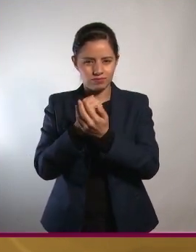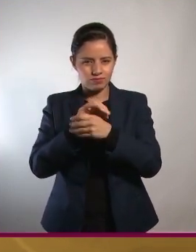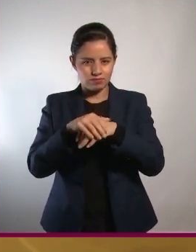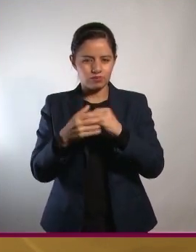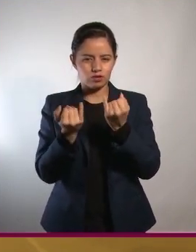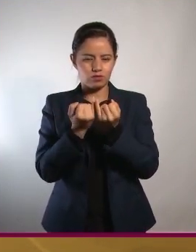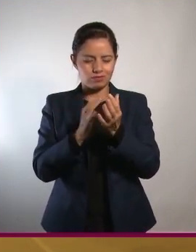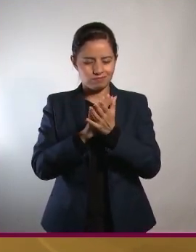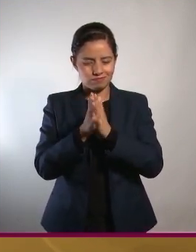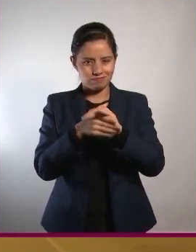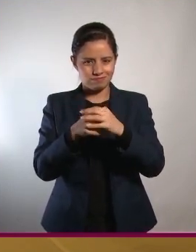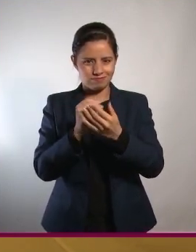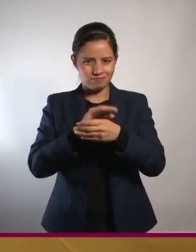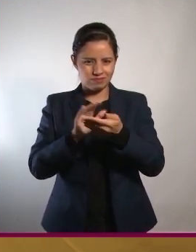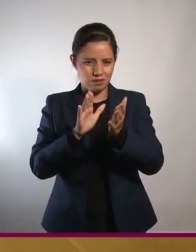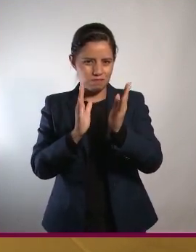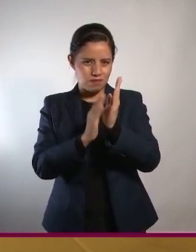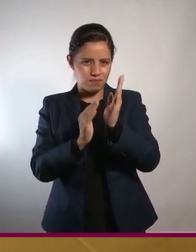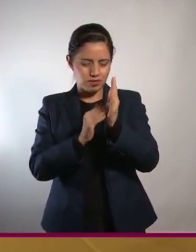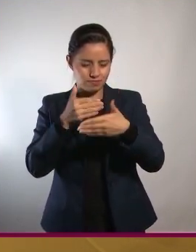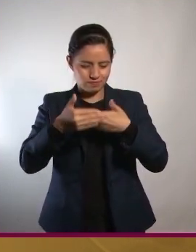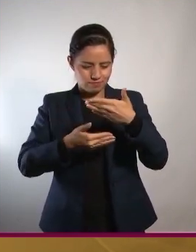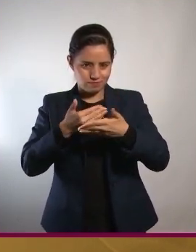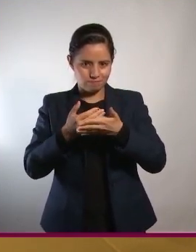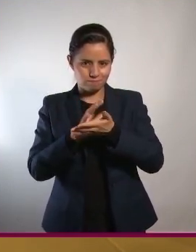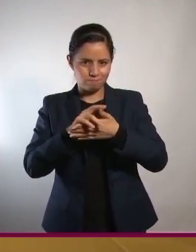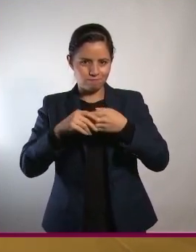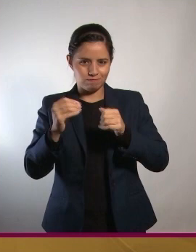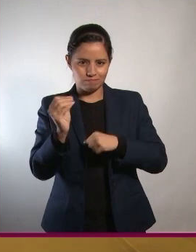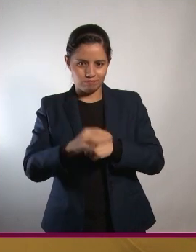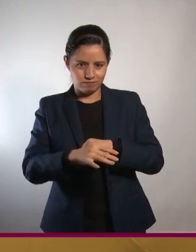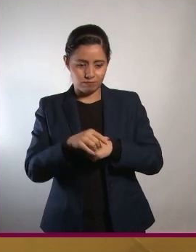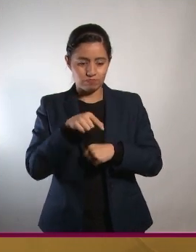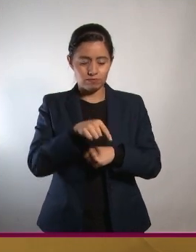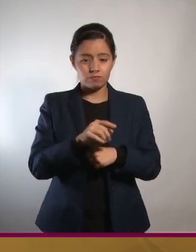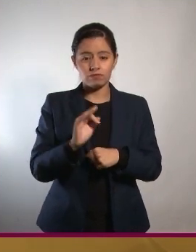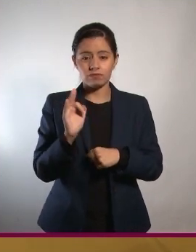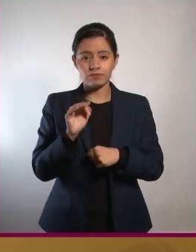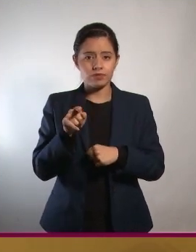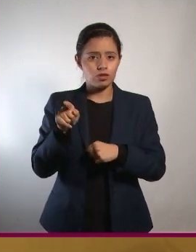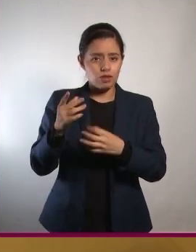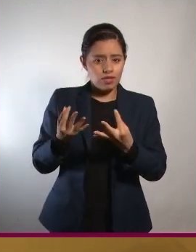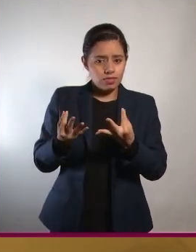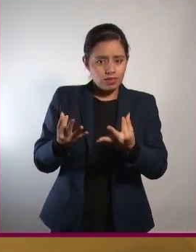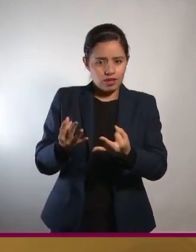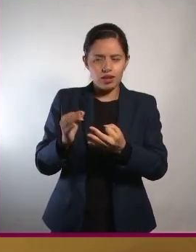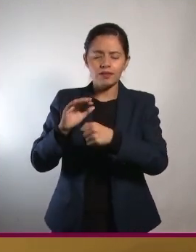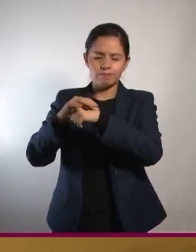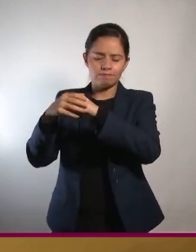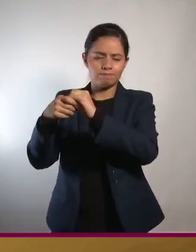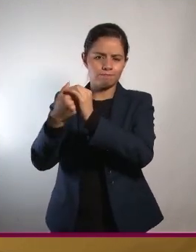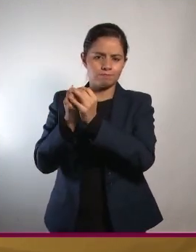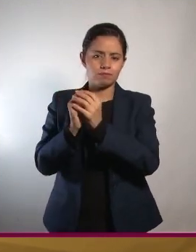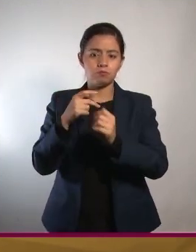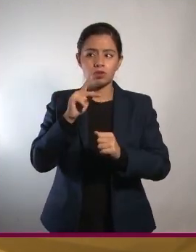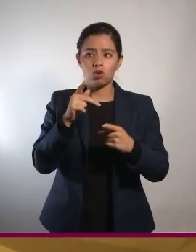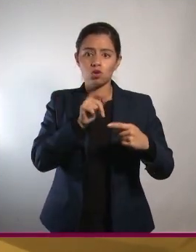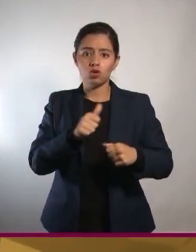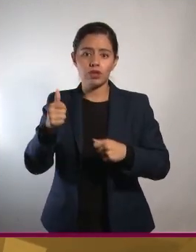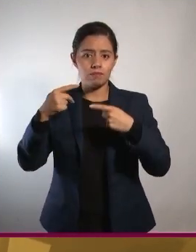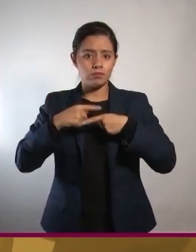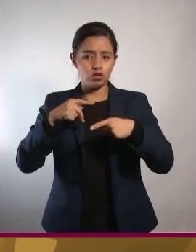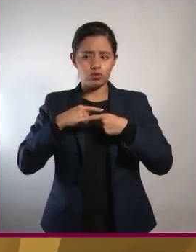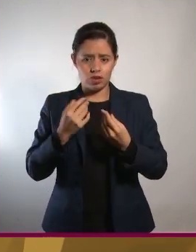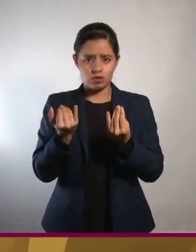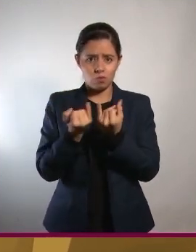y deséchelas adecuadamente en un recipiente cerrado. De lo contrario, use una toalla de tela, pero asegúrese de que no se comparta con otras personas y